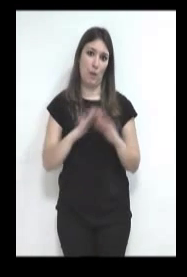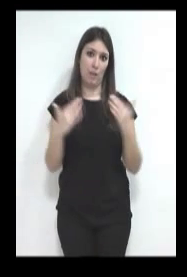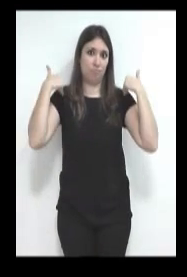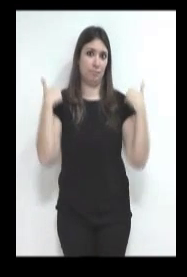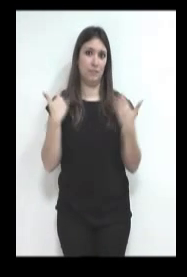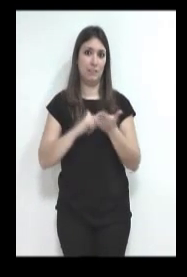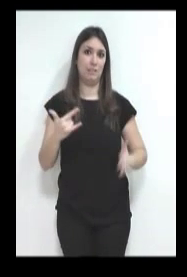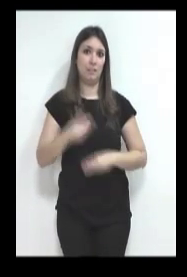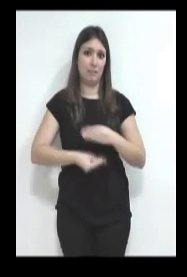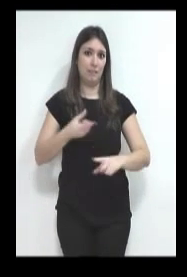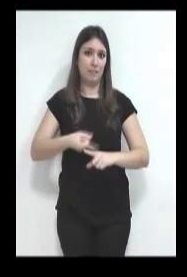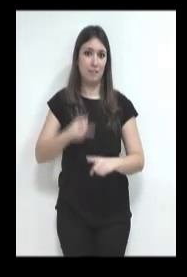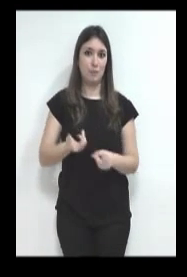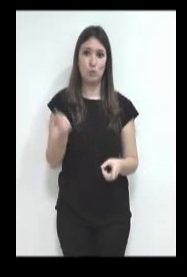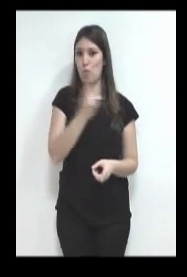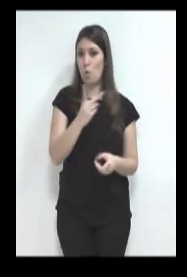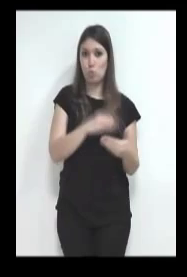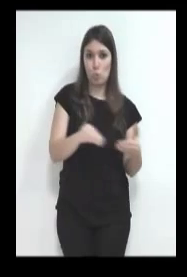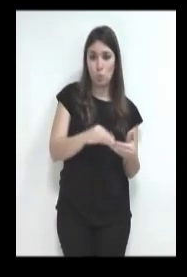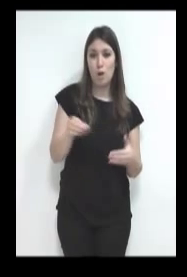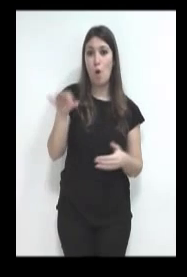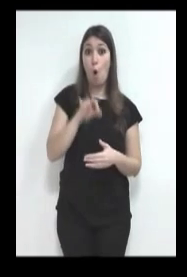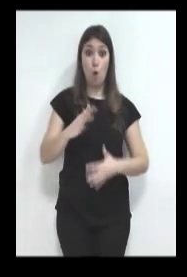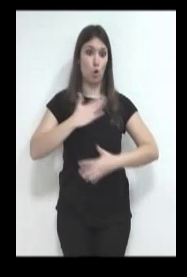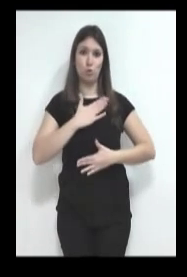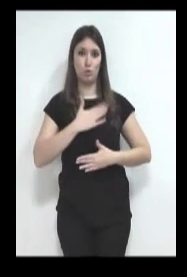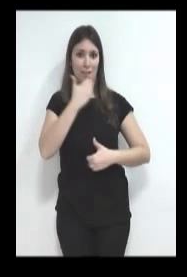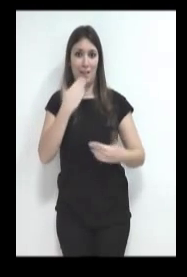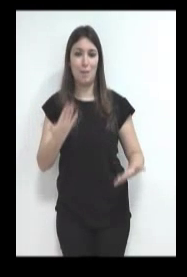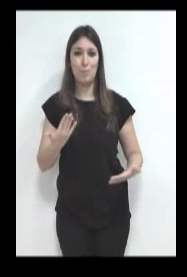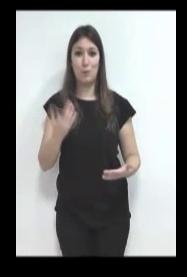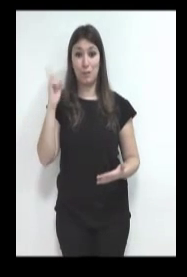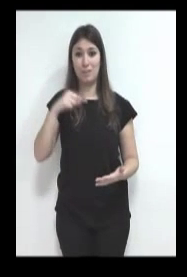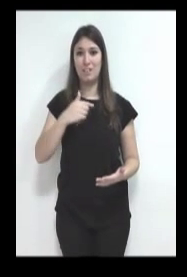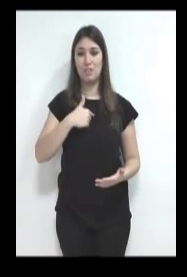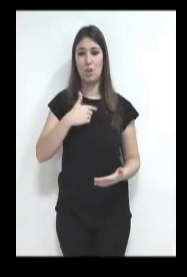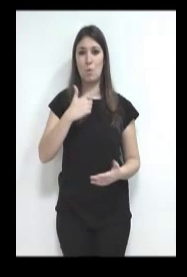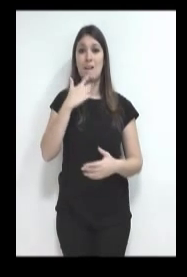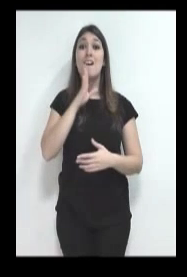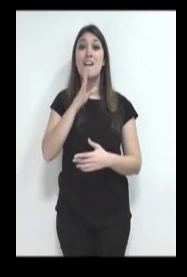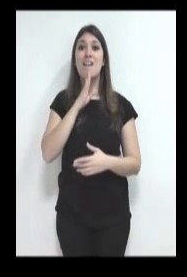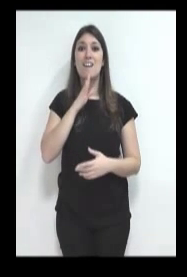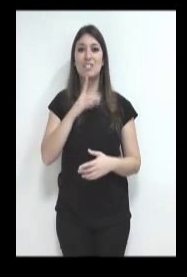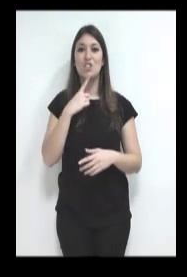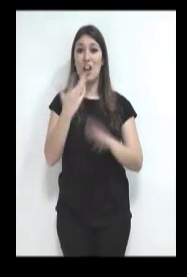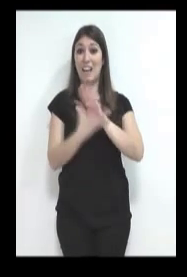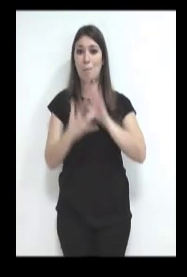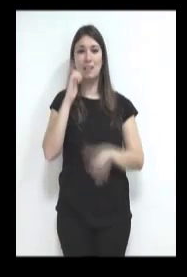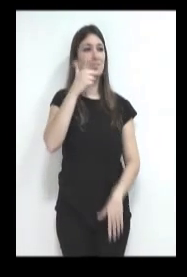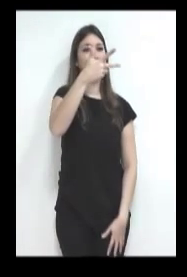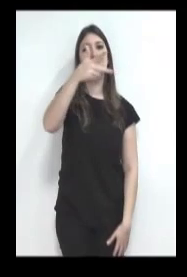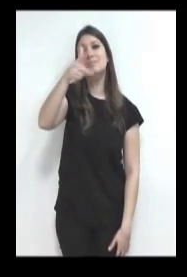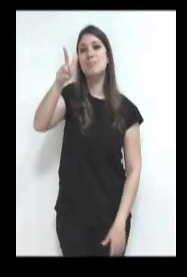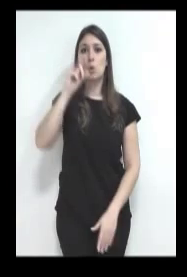la tecnología, y eso tanto a los usuarios como con nosotros cuando vamos con la cámara que decías grabando cosas. Tenemos